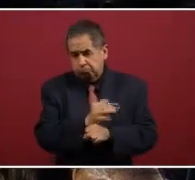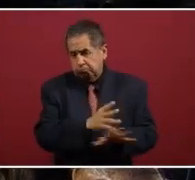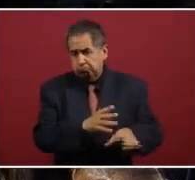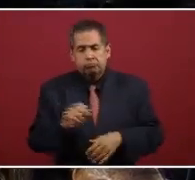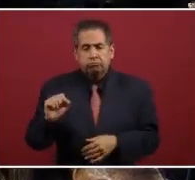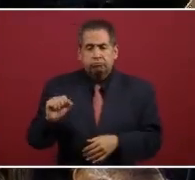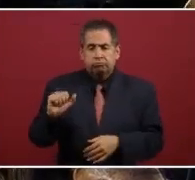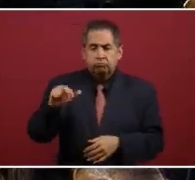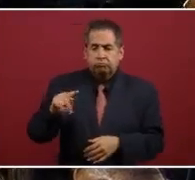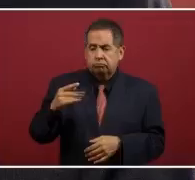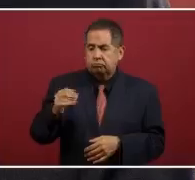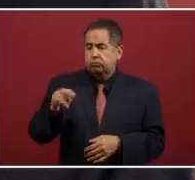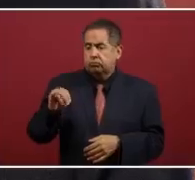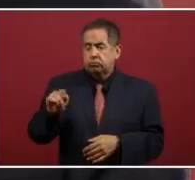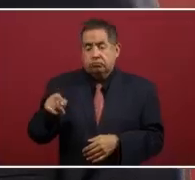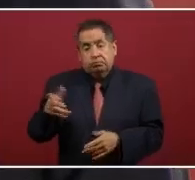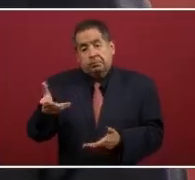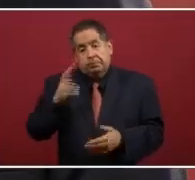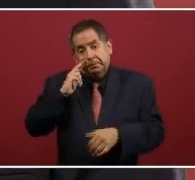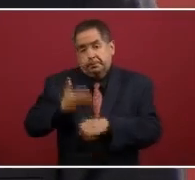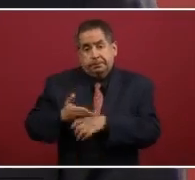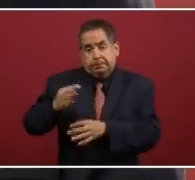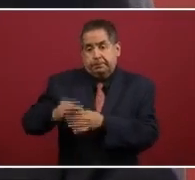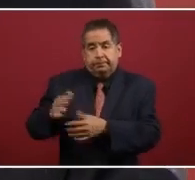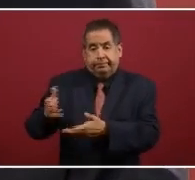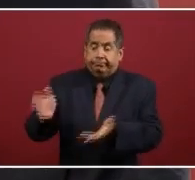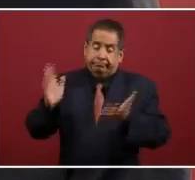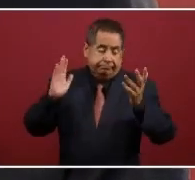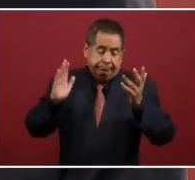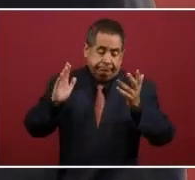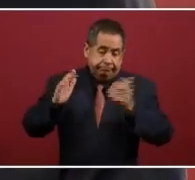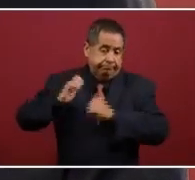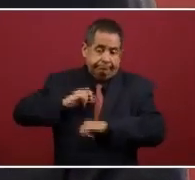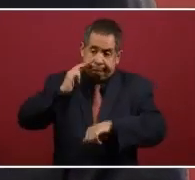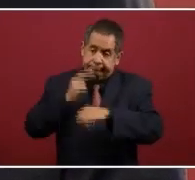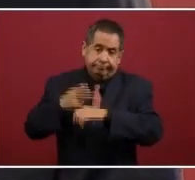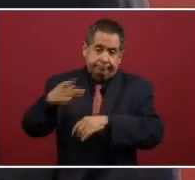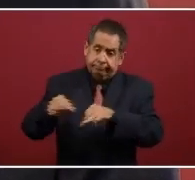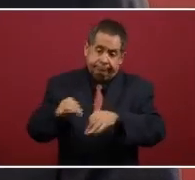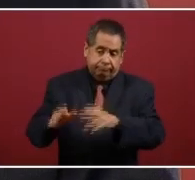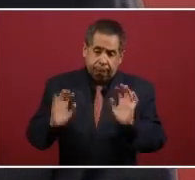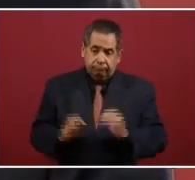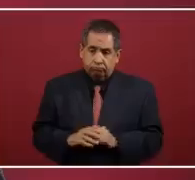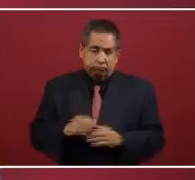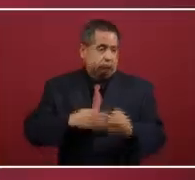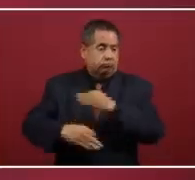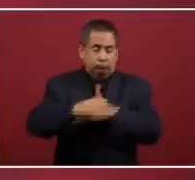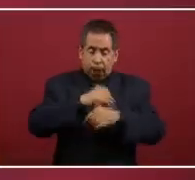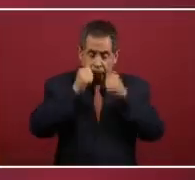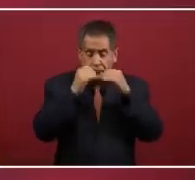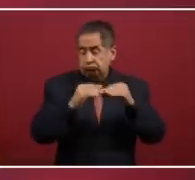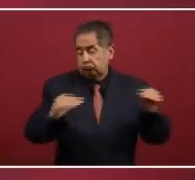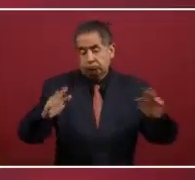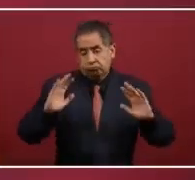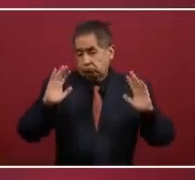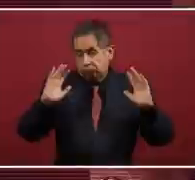Santiago Nieto tiene que actuar así porque pues, es su trabajo con todos.